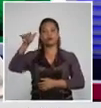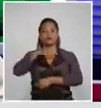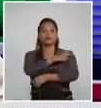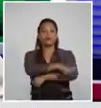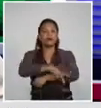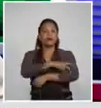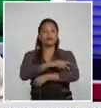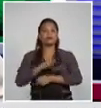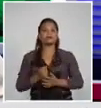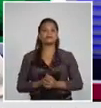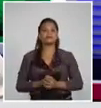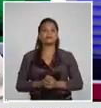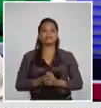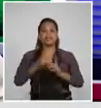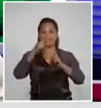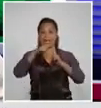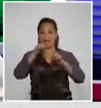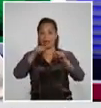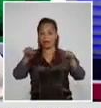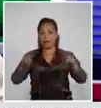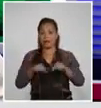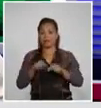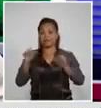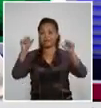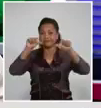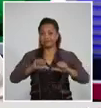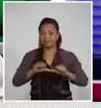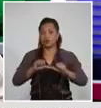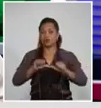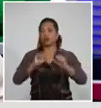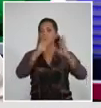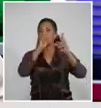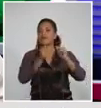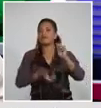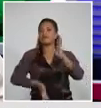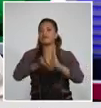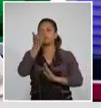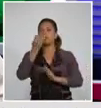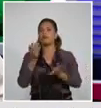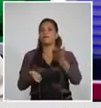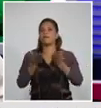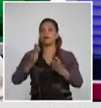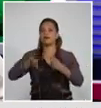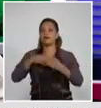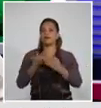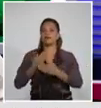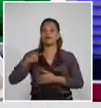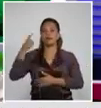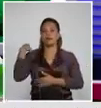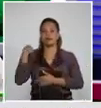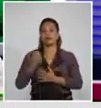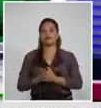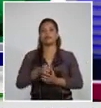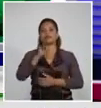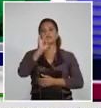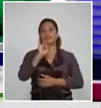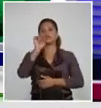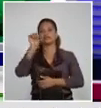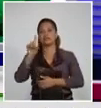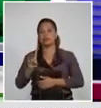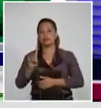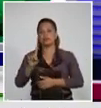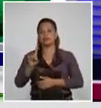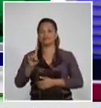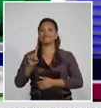intensiva una cifra superior en 6 a la del día de ayer, 71 pacientes confirmados,